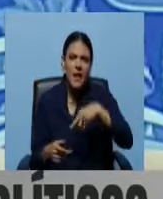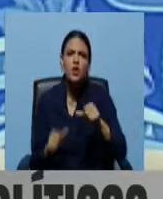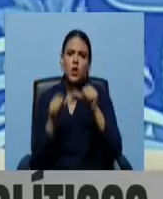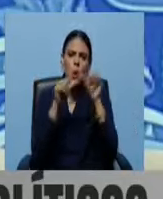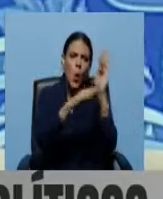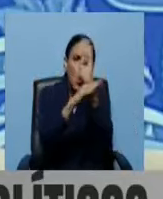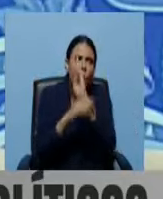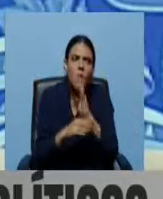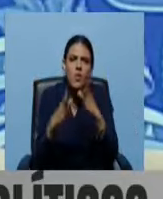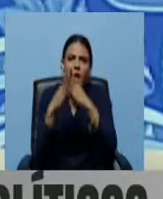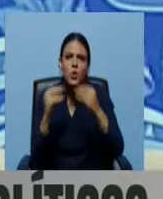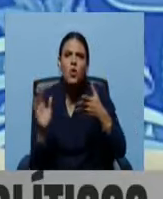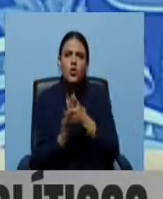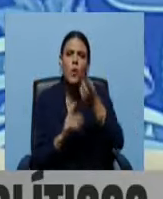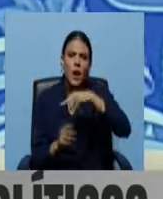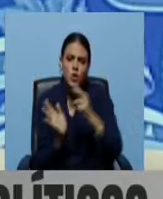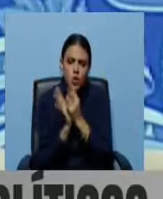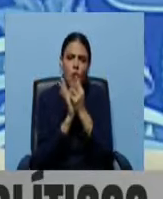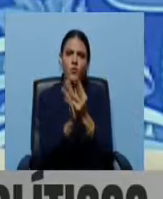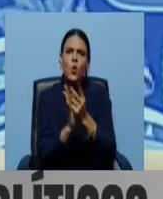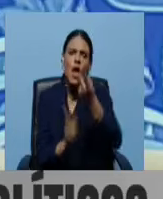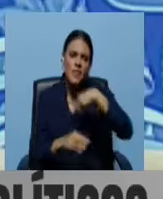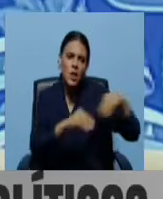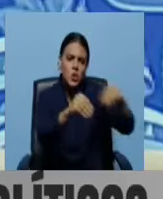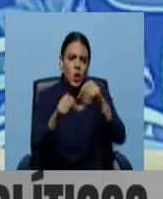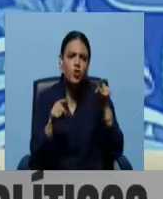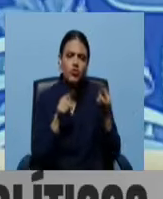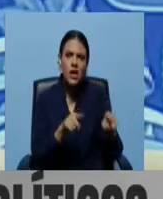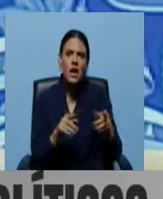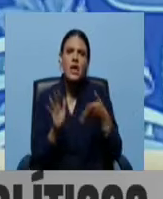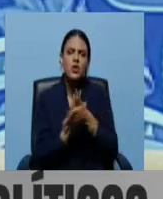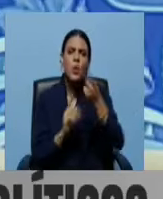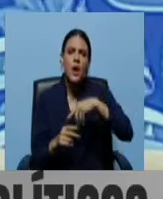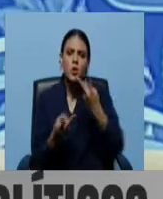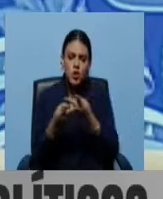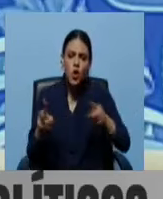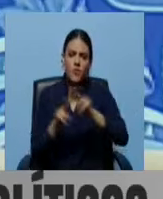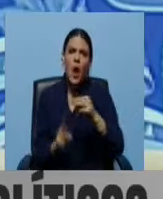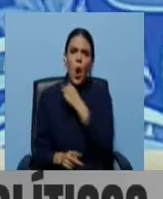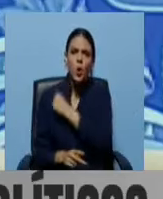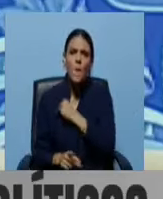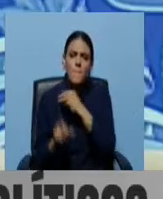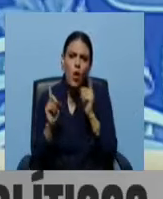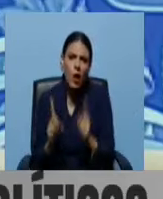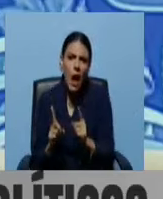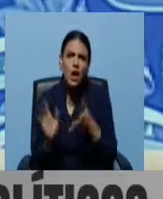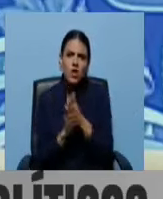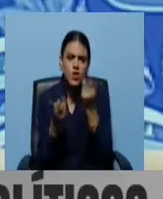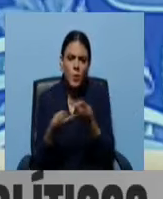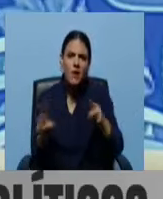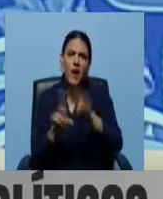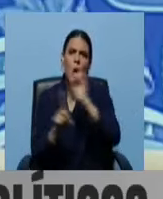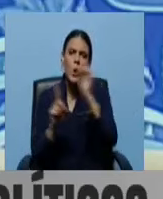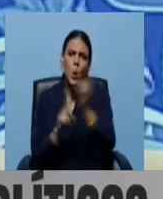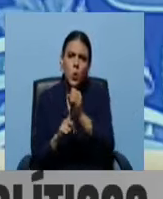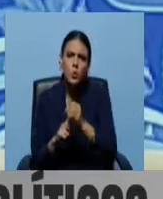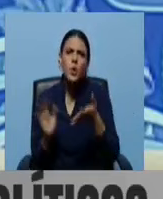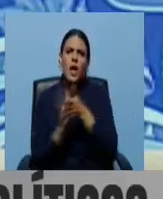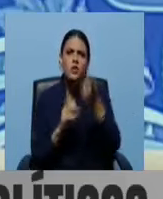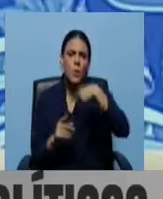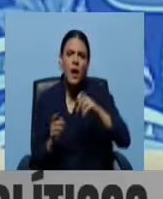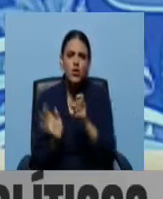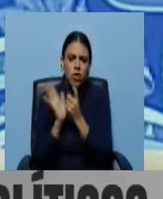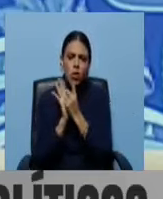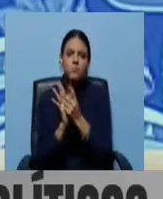preservación y el cuidado de nuestra soberanía, de nuestro territorio, de nuestros valores morales, de nuestros valores culturales, de nuestros